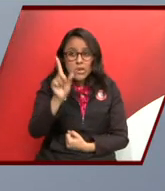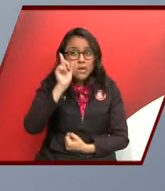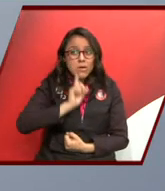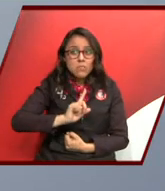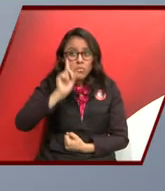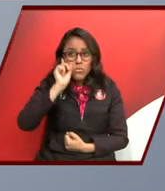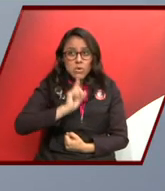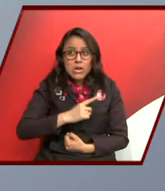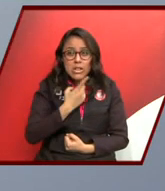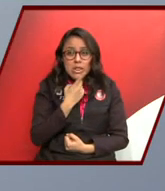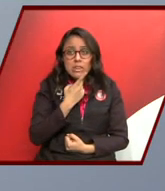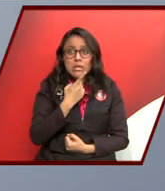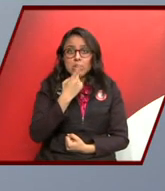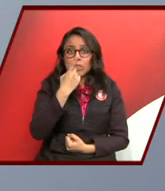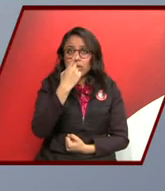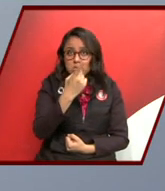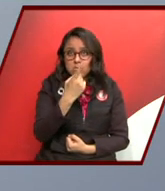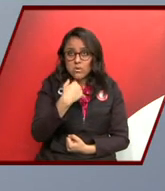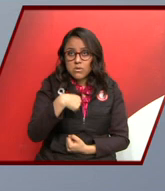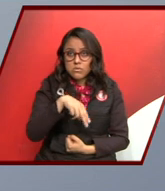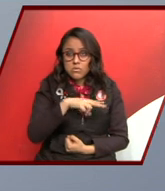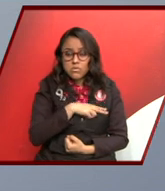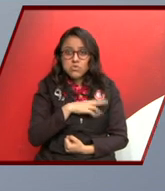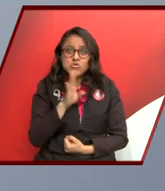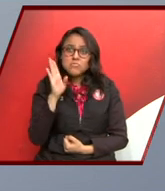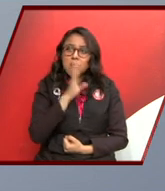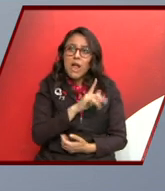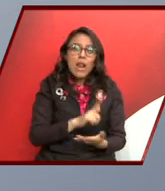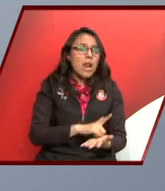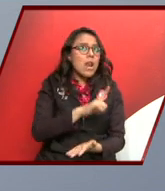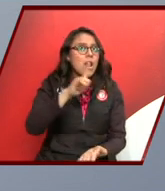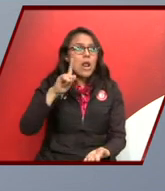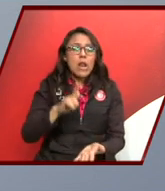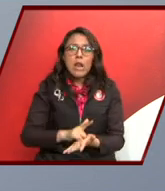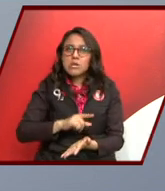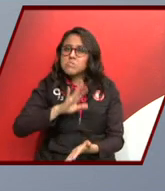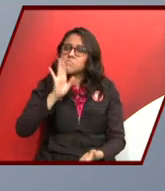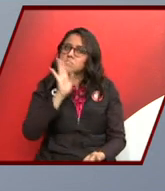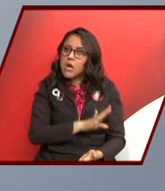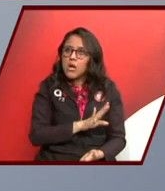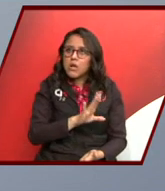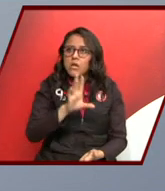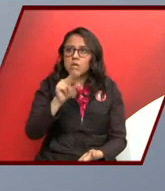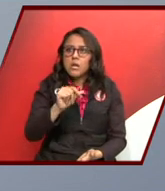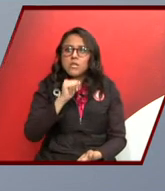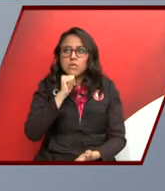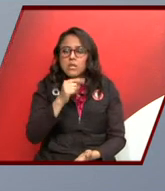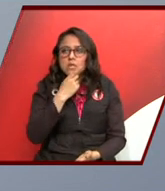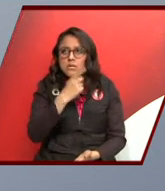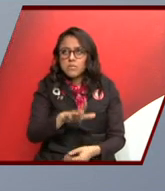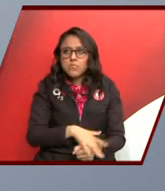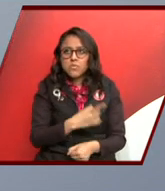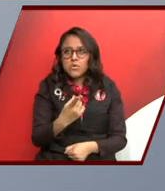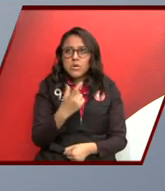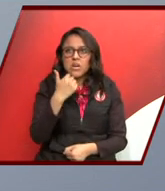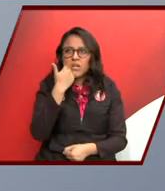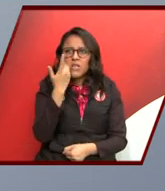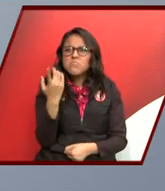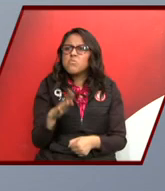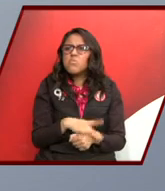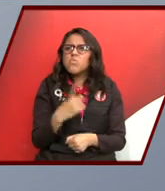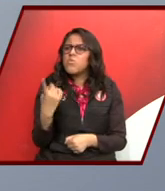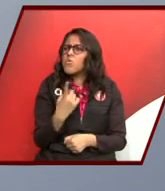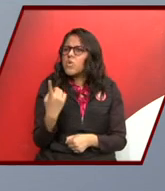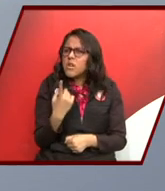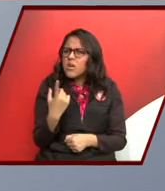Una de ellas dijo que estábamos infringiendo la ley y que no nos iba a decir nada, porque le pedimos que nos dijera el motivo